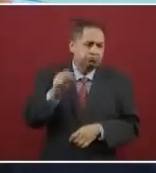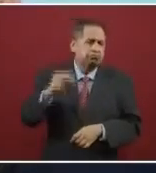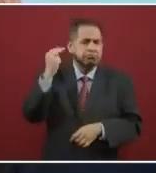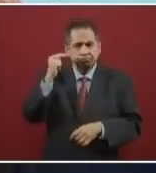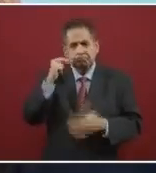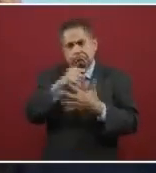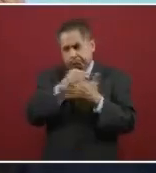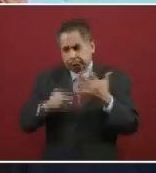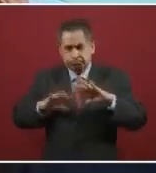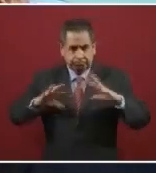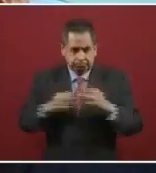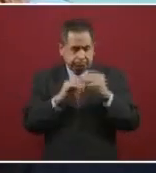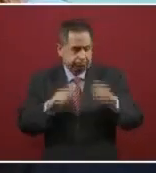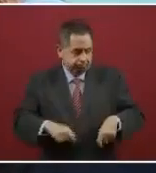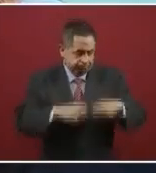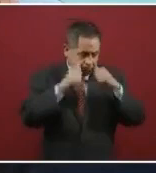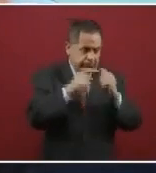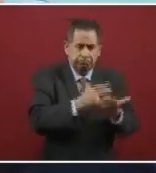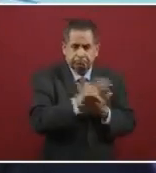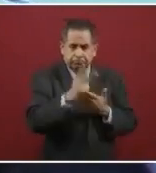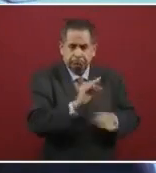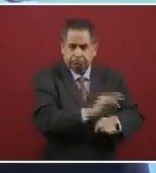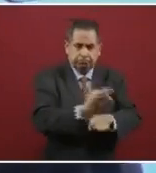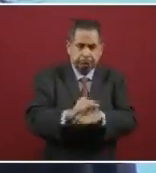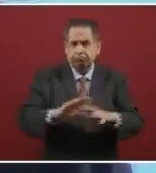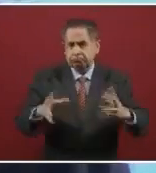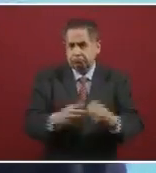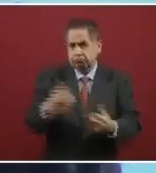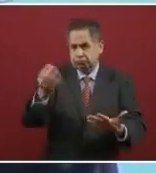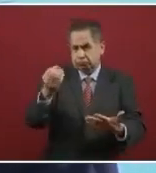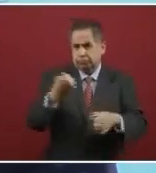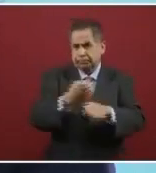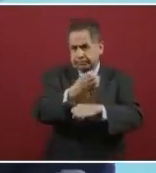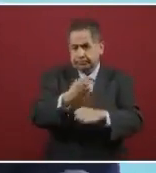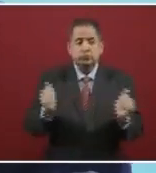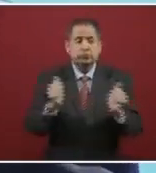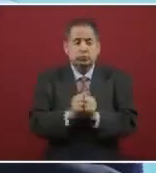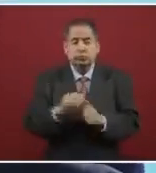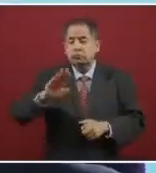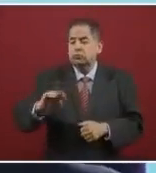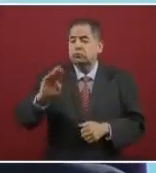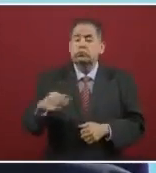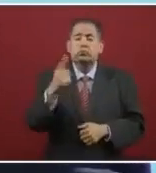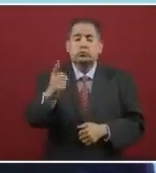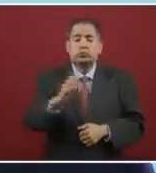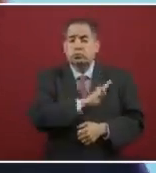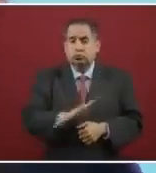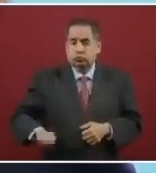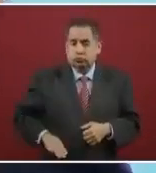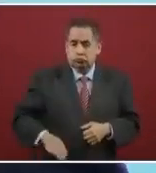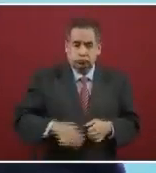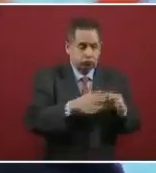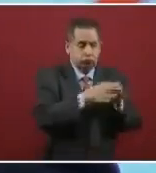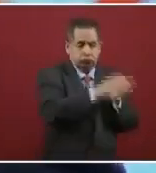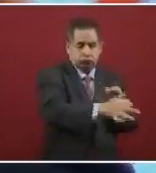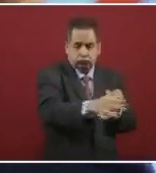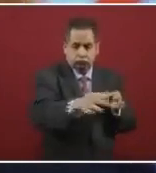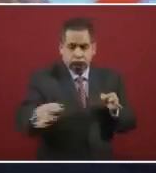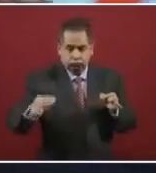Veracruz. Y dentro de estas 9 entidades son 91 municipios también que están tomados en cuenta.